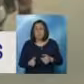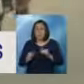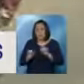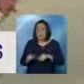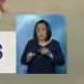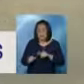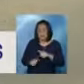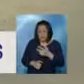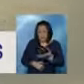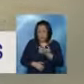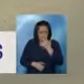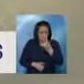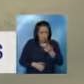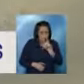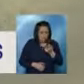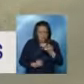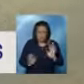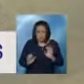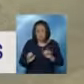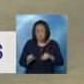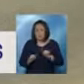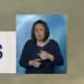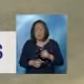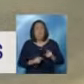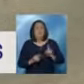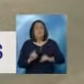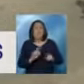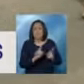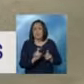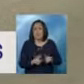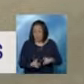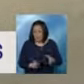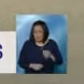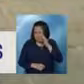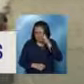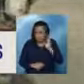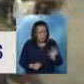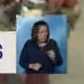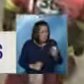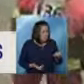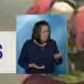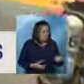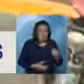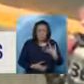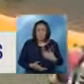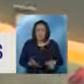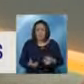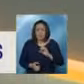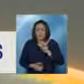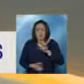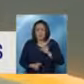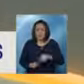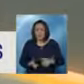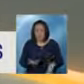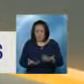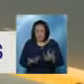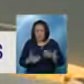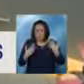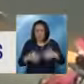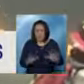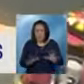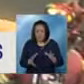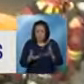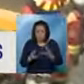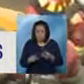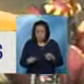tener acceso. Algunas de las imágenes y sería bueno también consultar, no sé si a la policía o a alguien más que nos pueda confirmar que este incendio ya está bajo